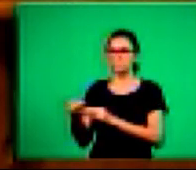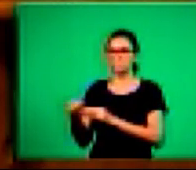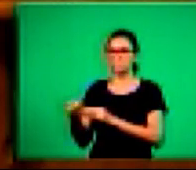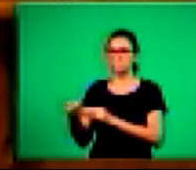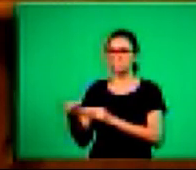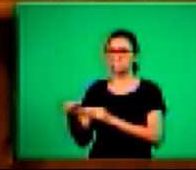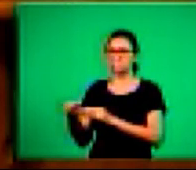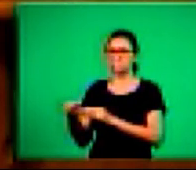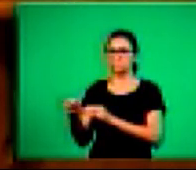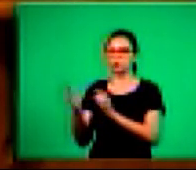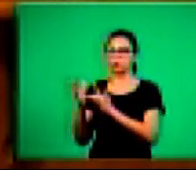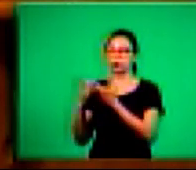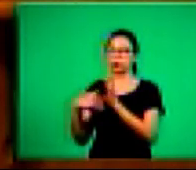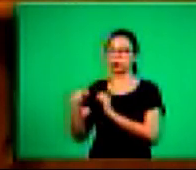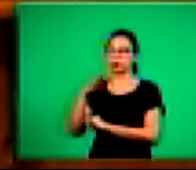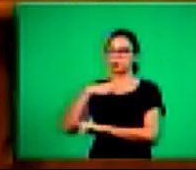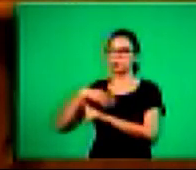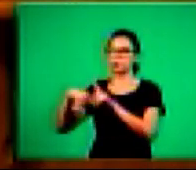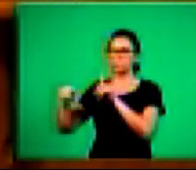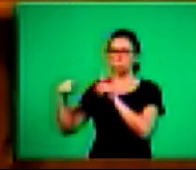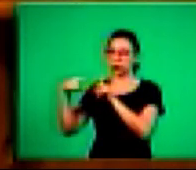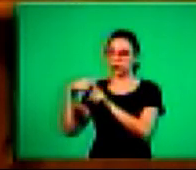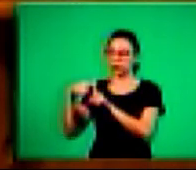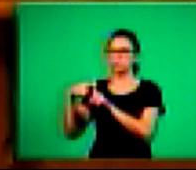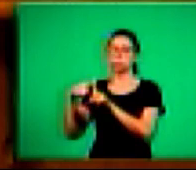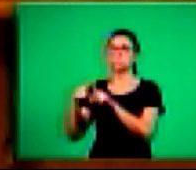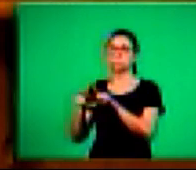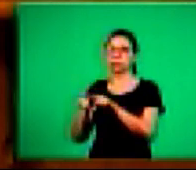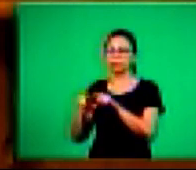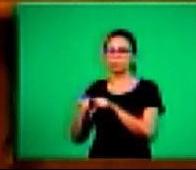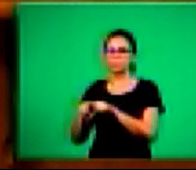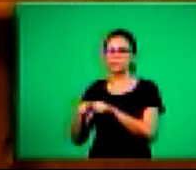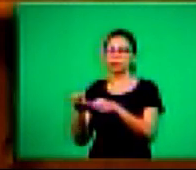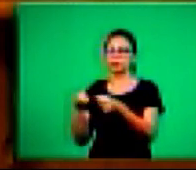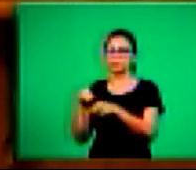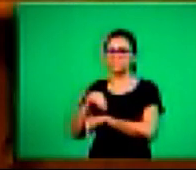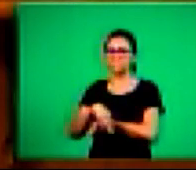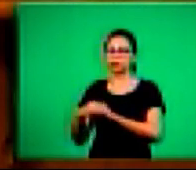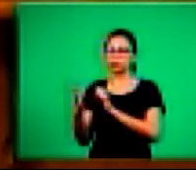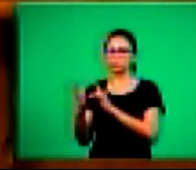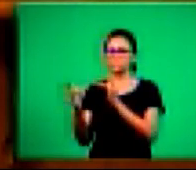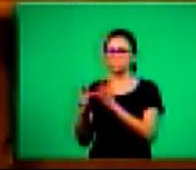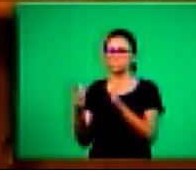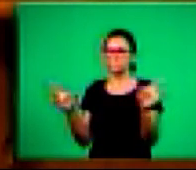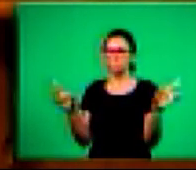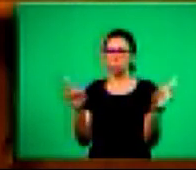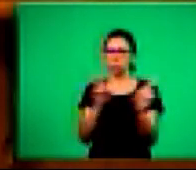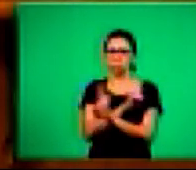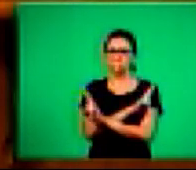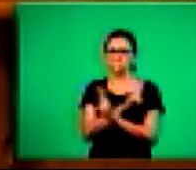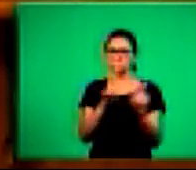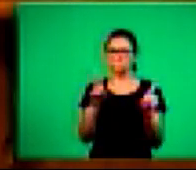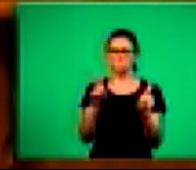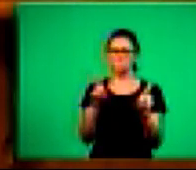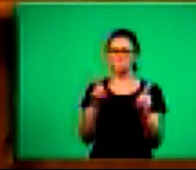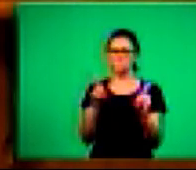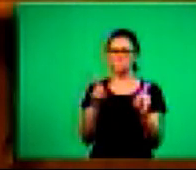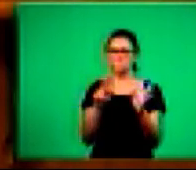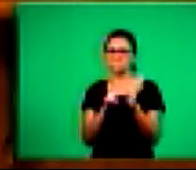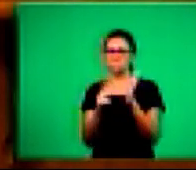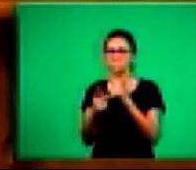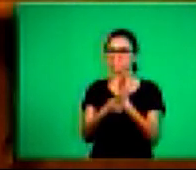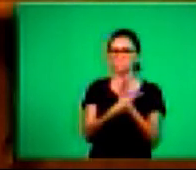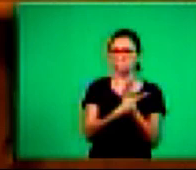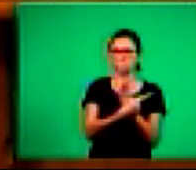parábolas proferidas por el señor jesús que están relacionadas a